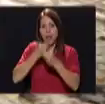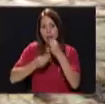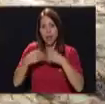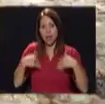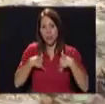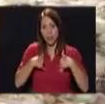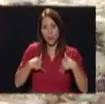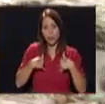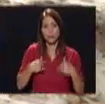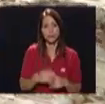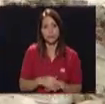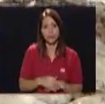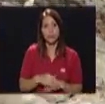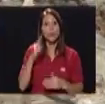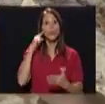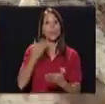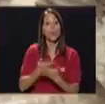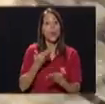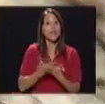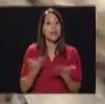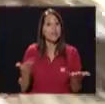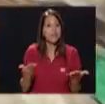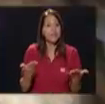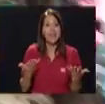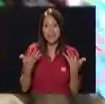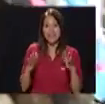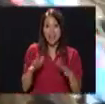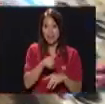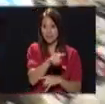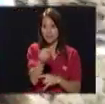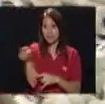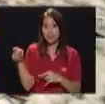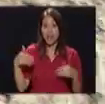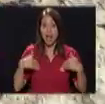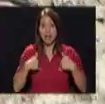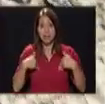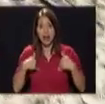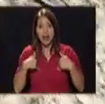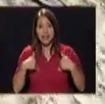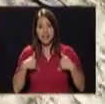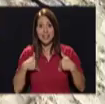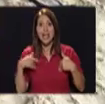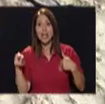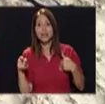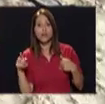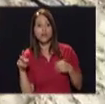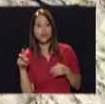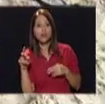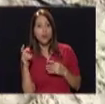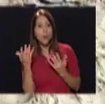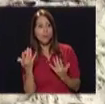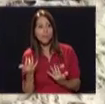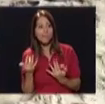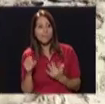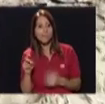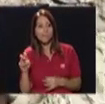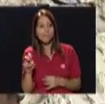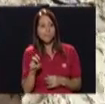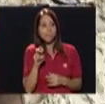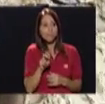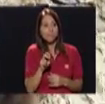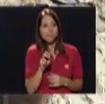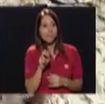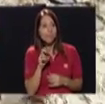alimentación que se le da a la vida silvestre. Prueba de ello es que ya los animales, ya ellos buscan a robar